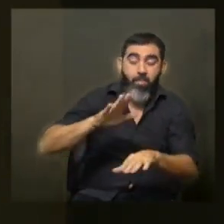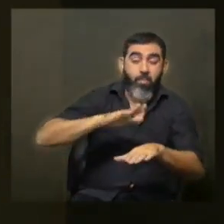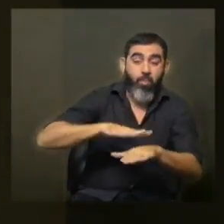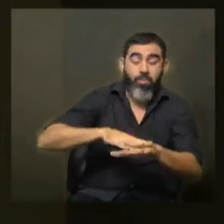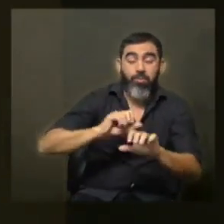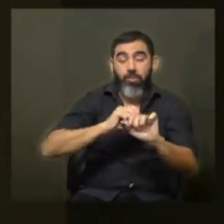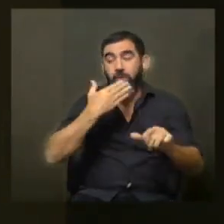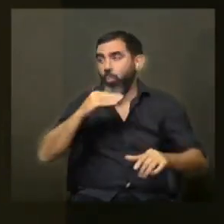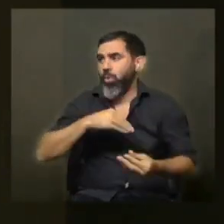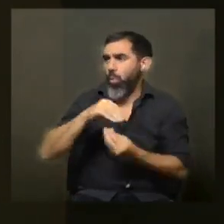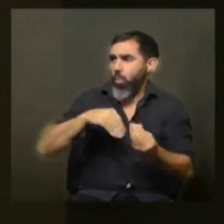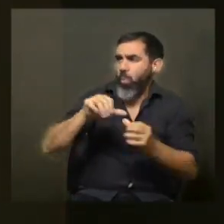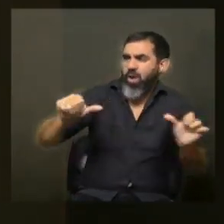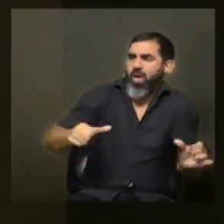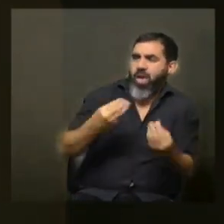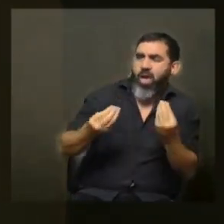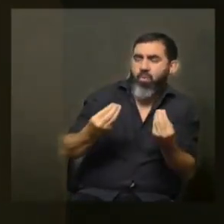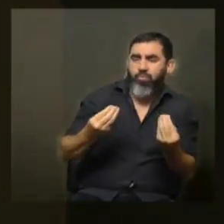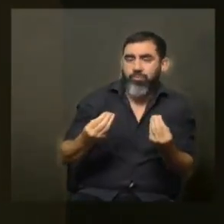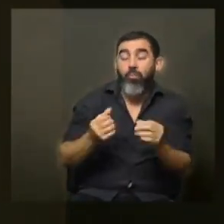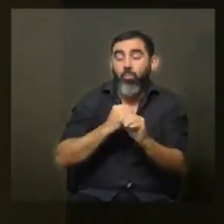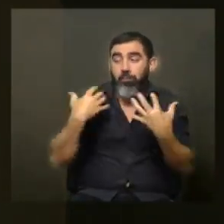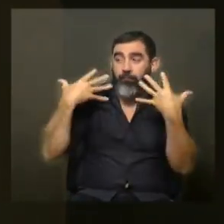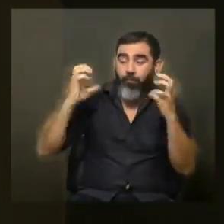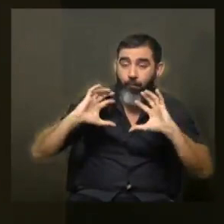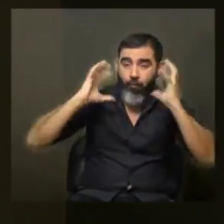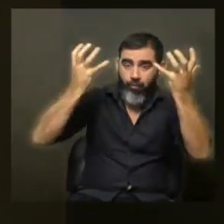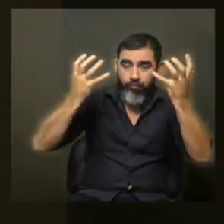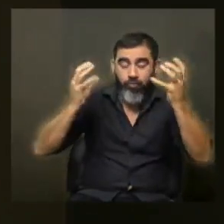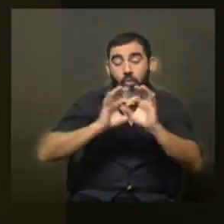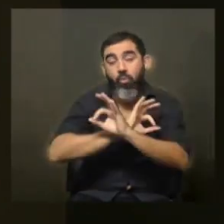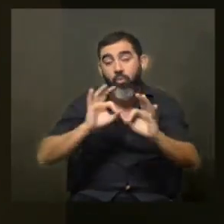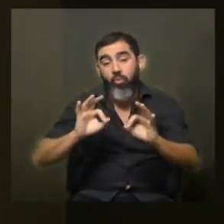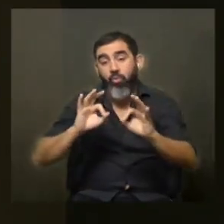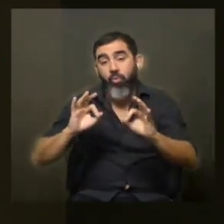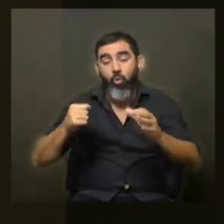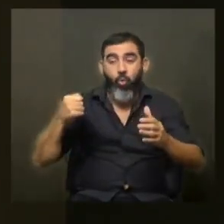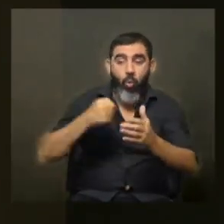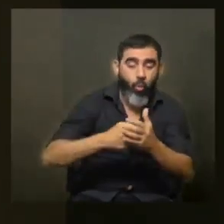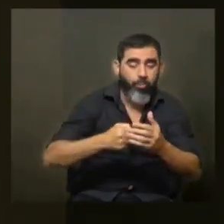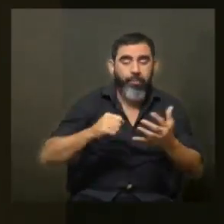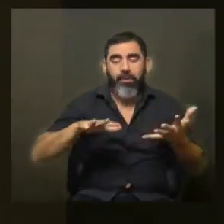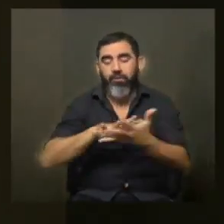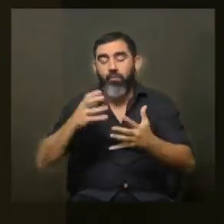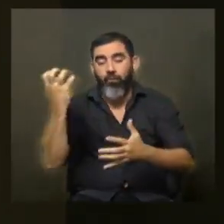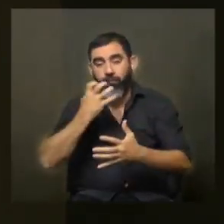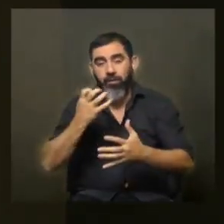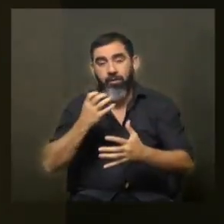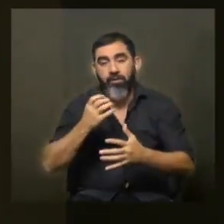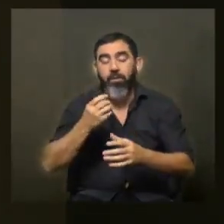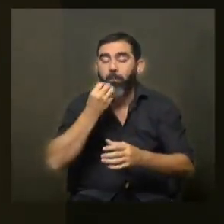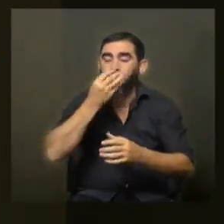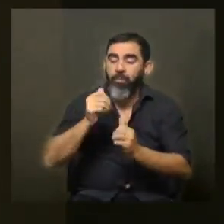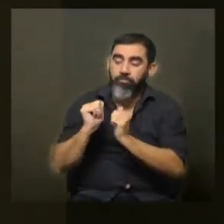y no entender dónde está y obviamente puede reaccionar violentamente o puede generar, bueno, alguna situación indeseada. Así que, bueno, ya sabemos,